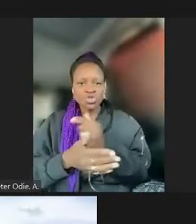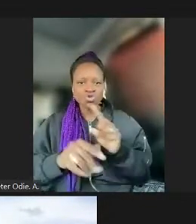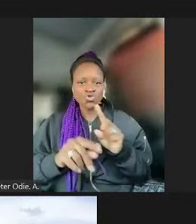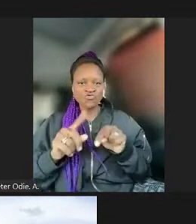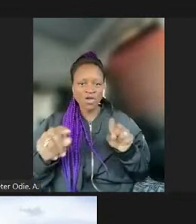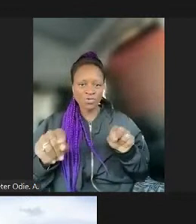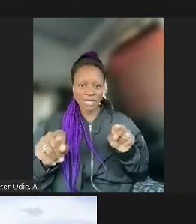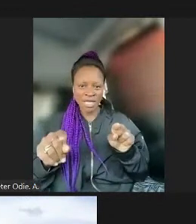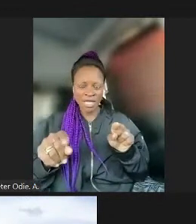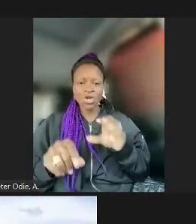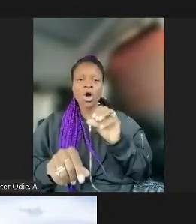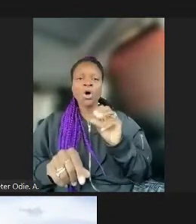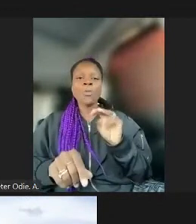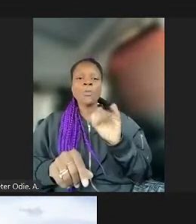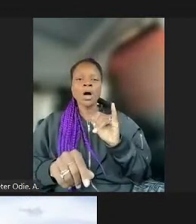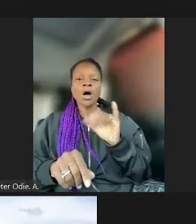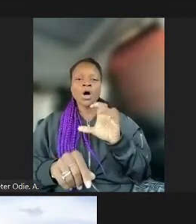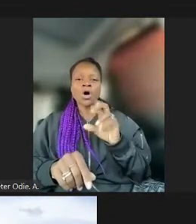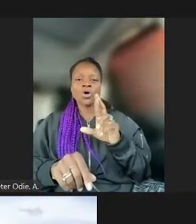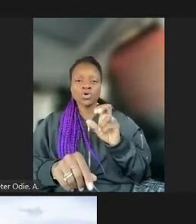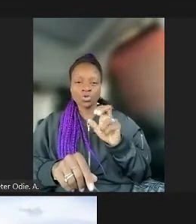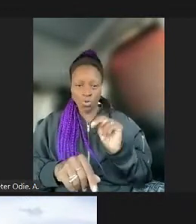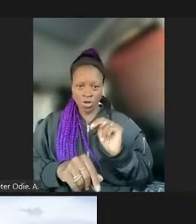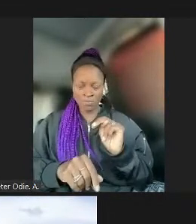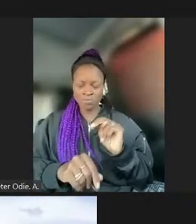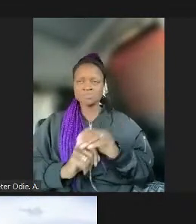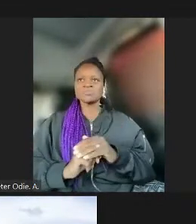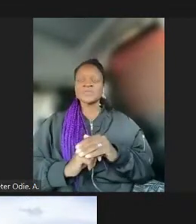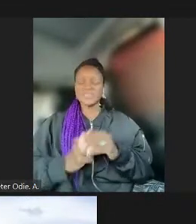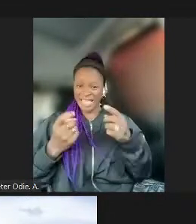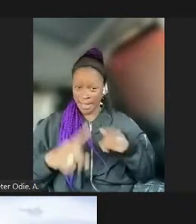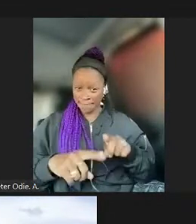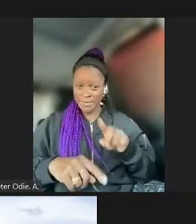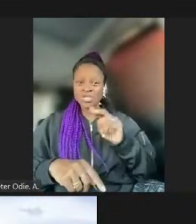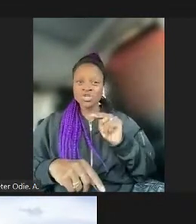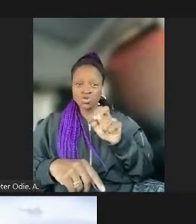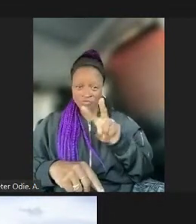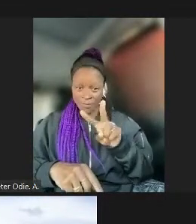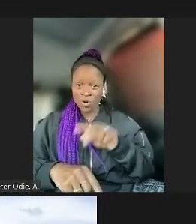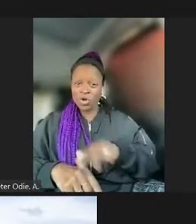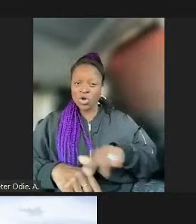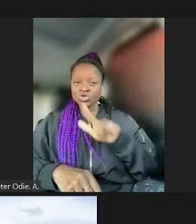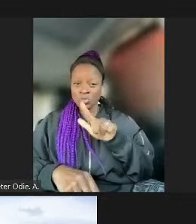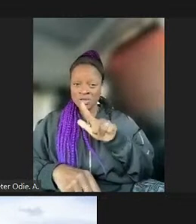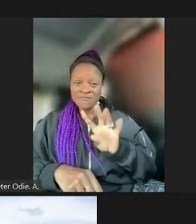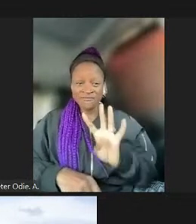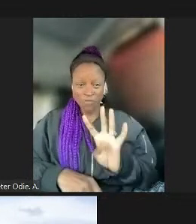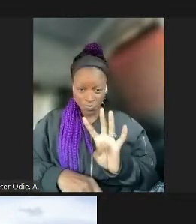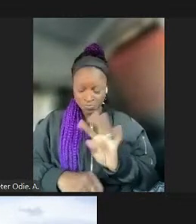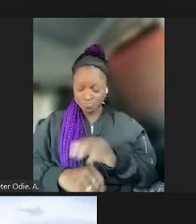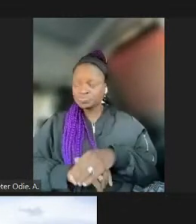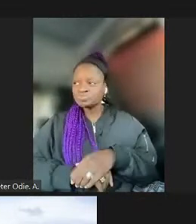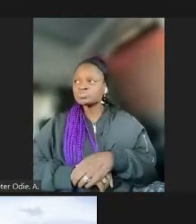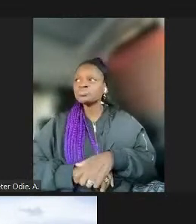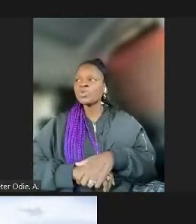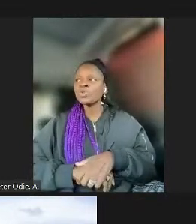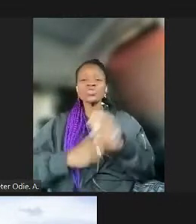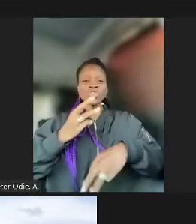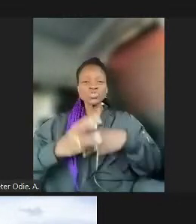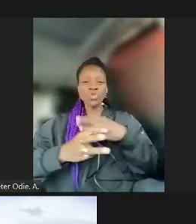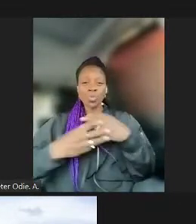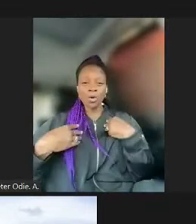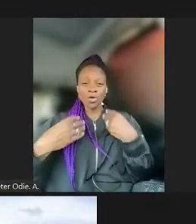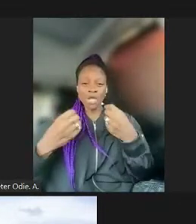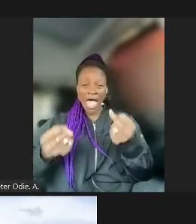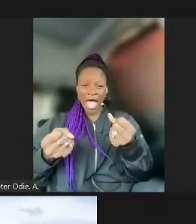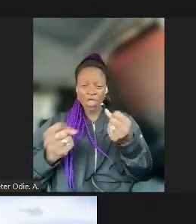Este fue el Omicron, la variante Omicron, que en noviembre 24 se le nombró. En noviembre 24, la